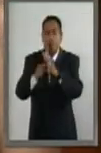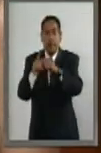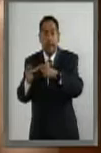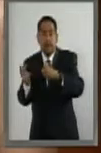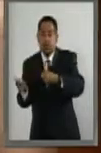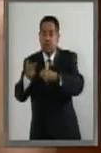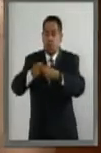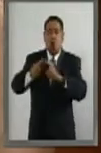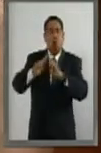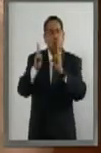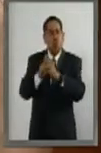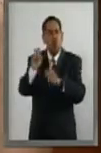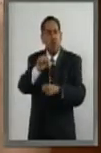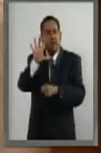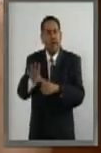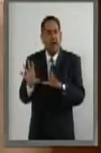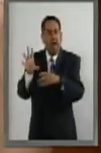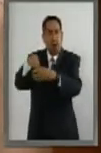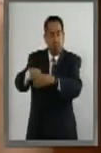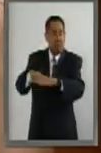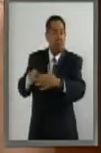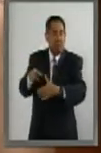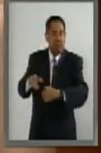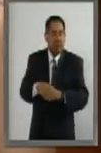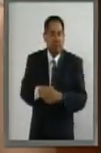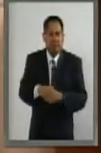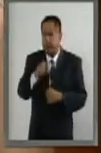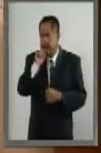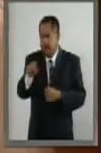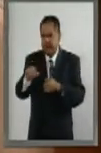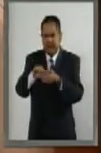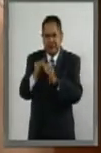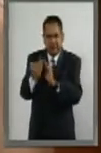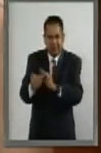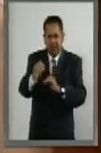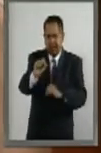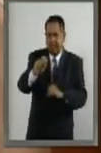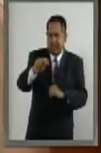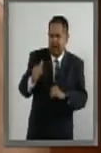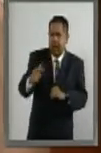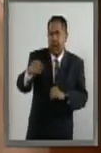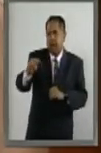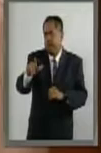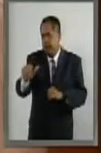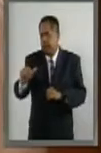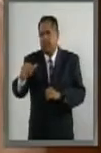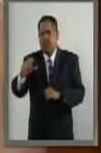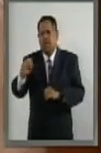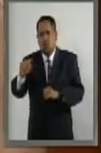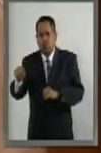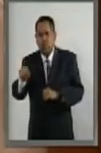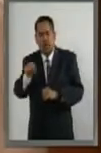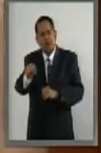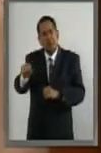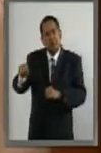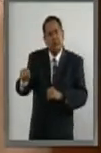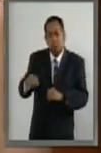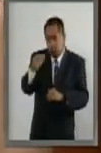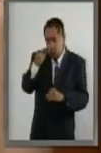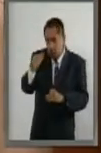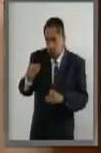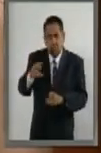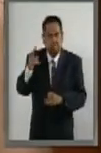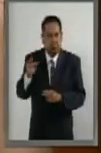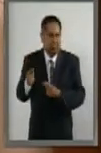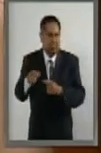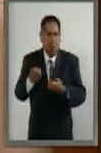Unión Africana. Asimismo, los países de la concurrencia Senegal, Mali, Costa de Marfil y Guinea-Bissau han demostrado más